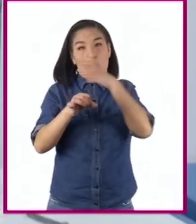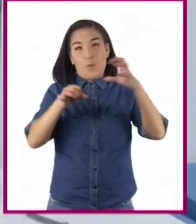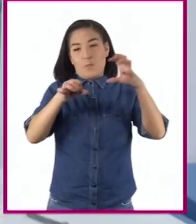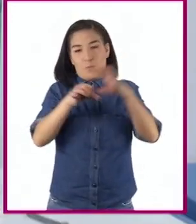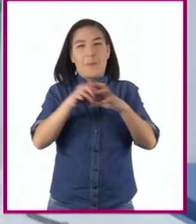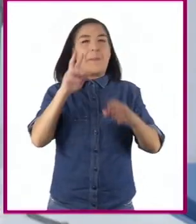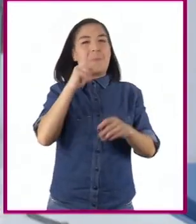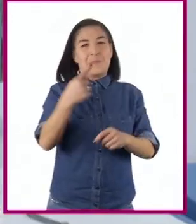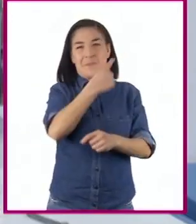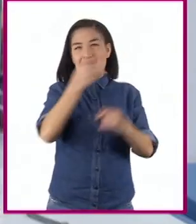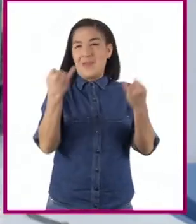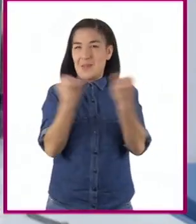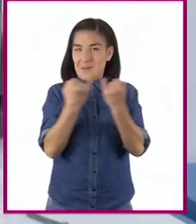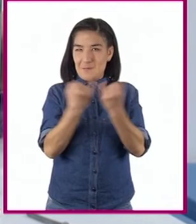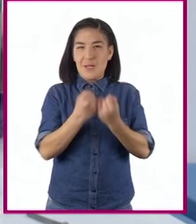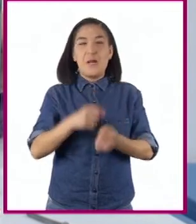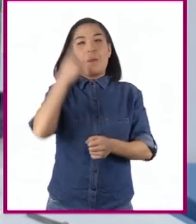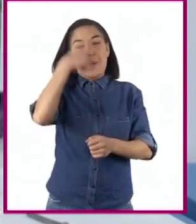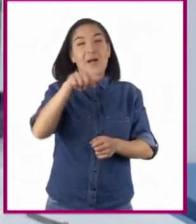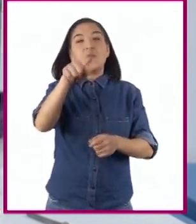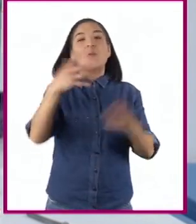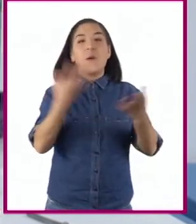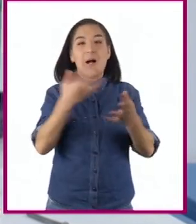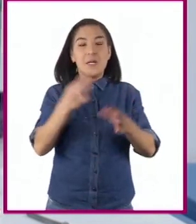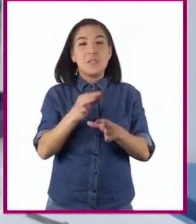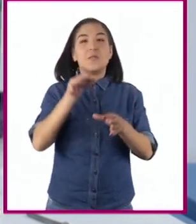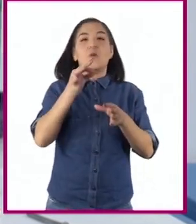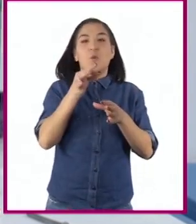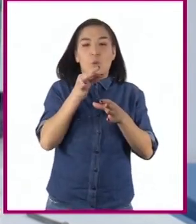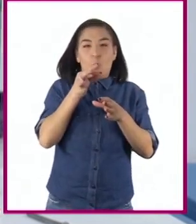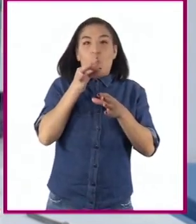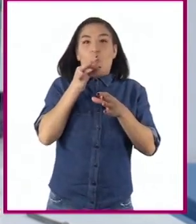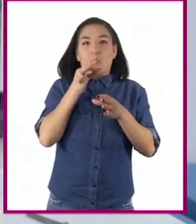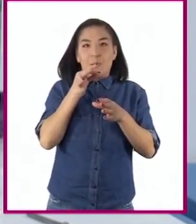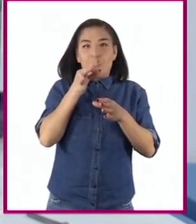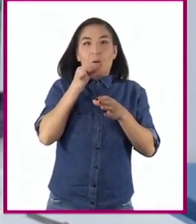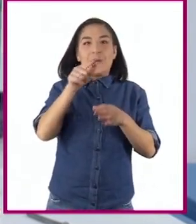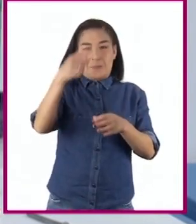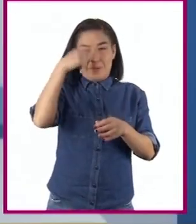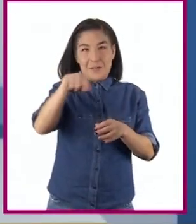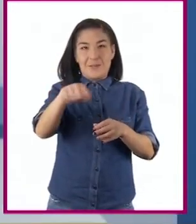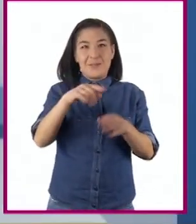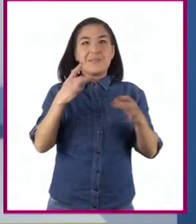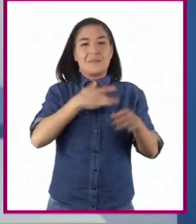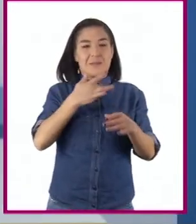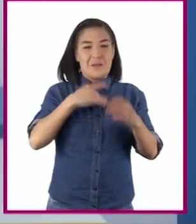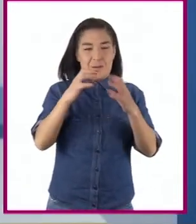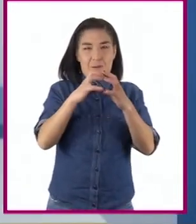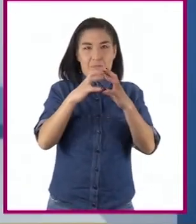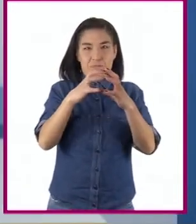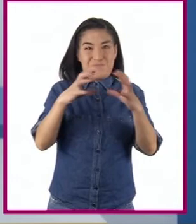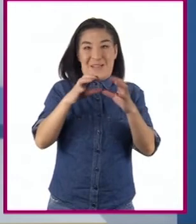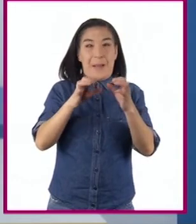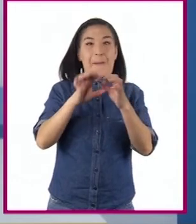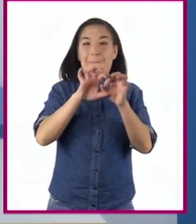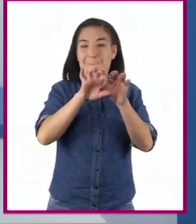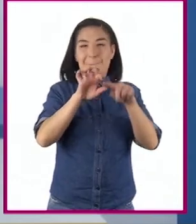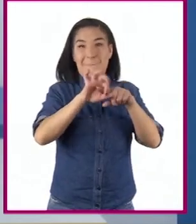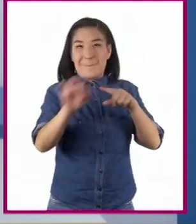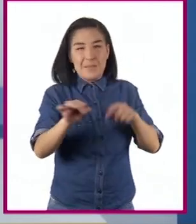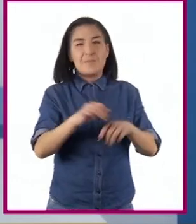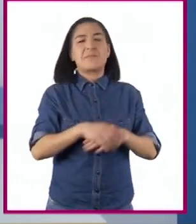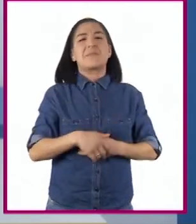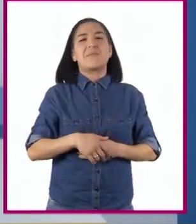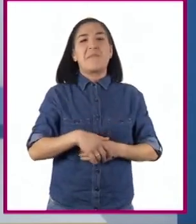Se trata de que podamos soplar por la manguera y el globo se infle sin que se separe. Si no conseguiste